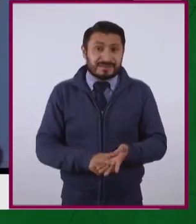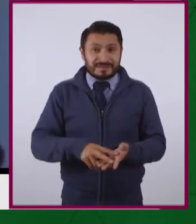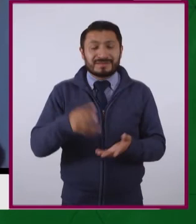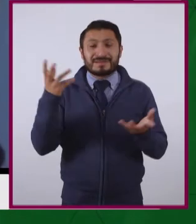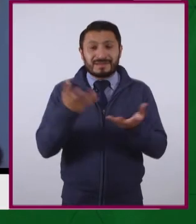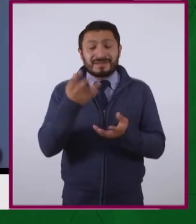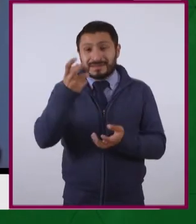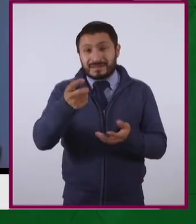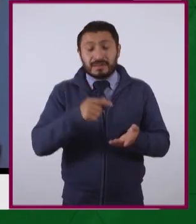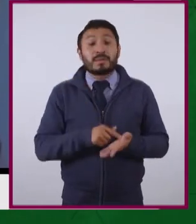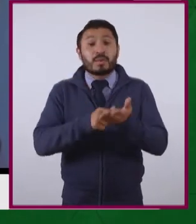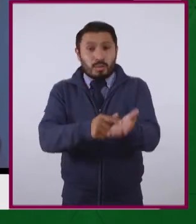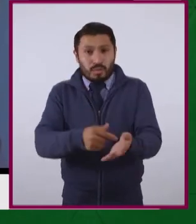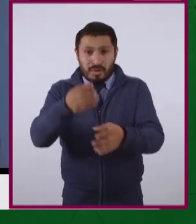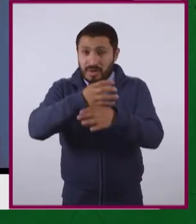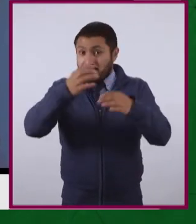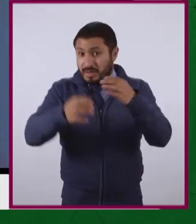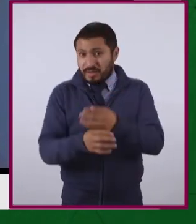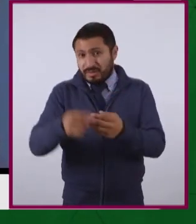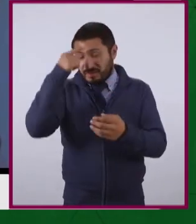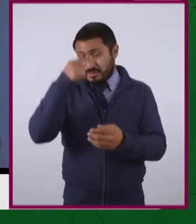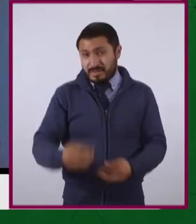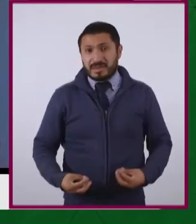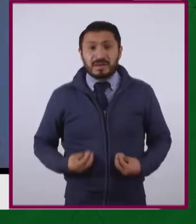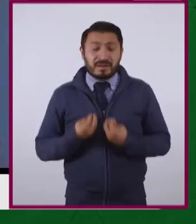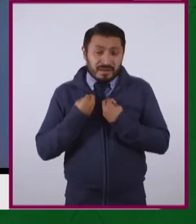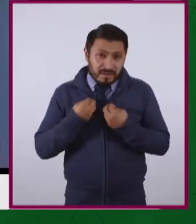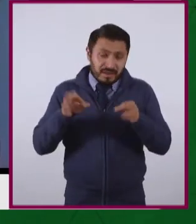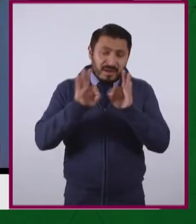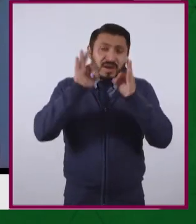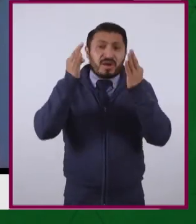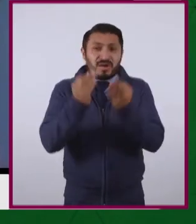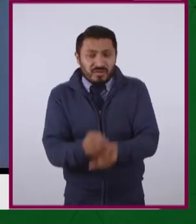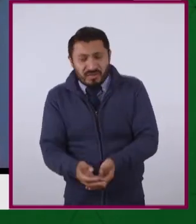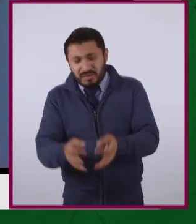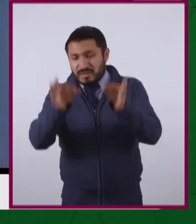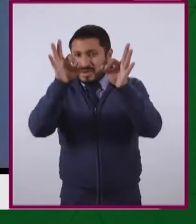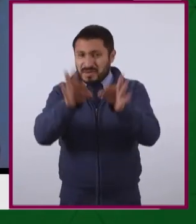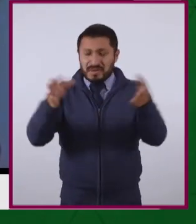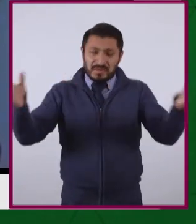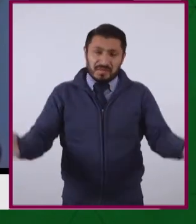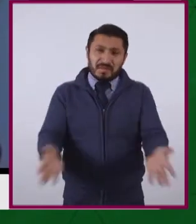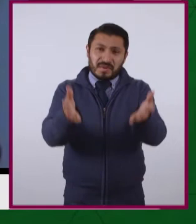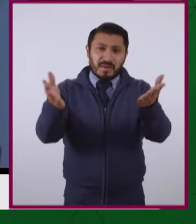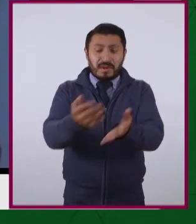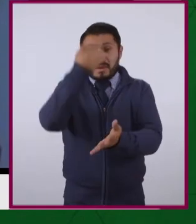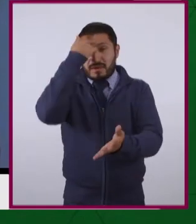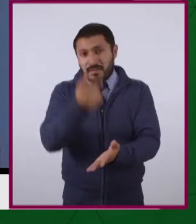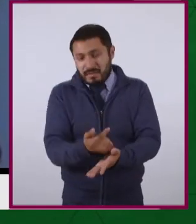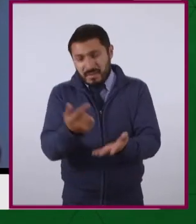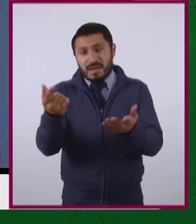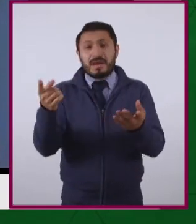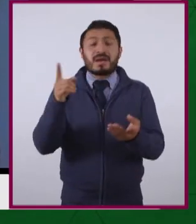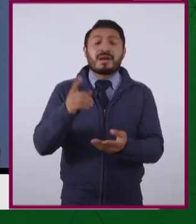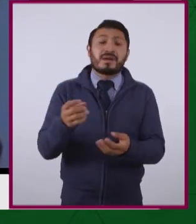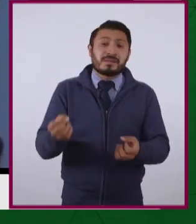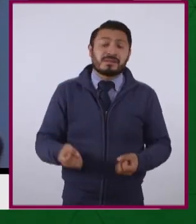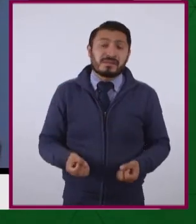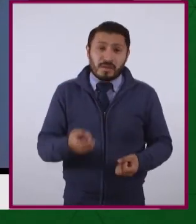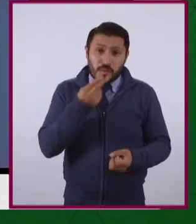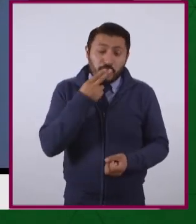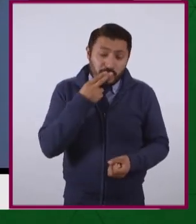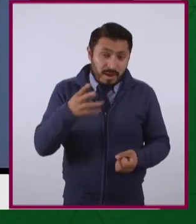proponer cosas para poder vivir de una manera más sustentable, para poder